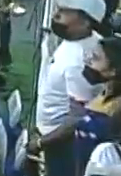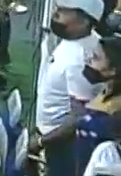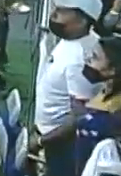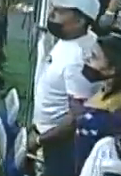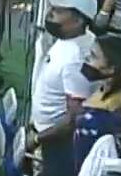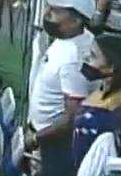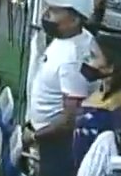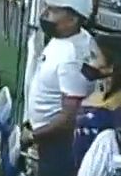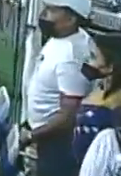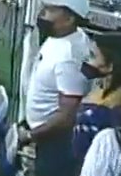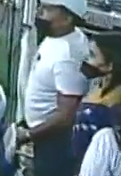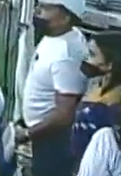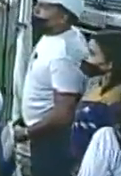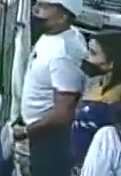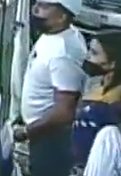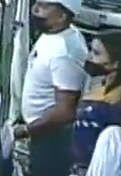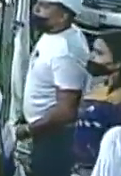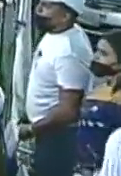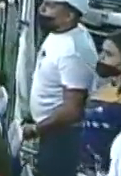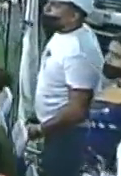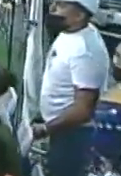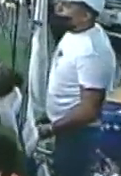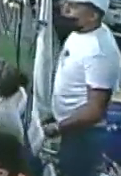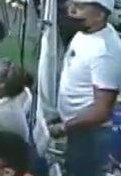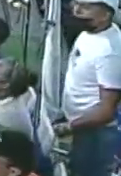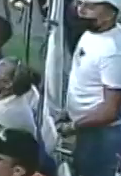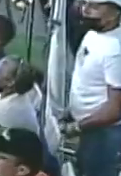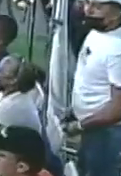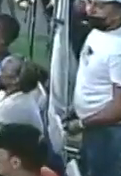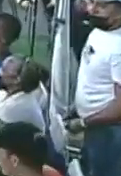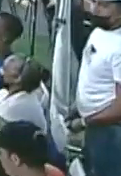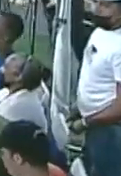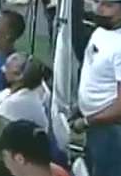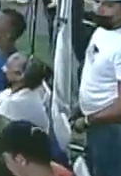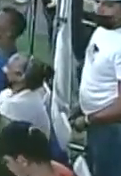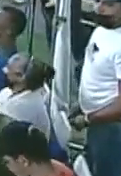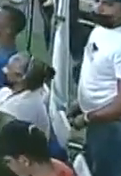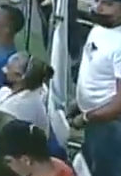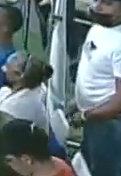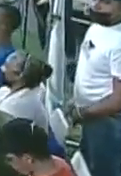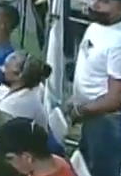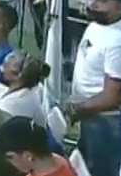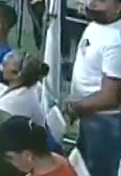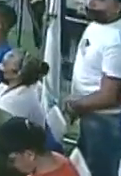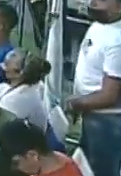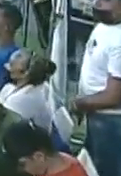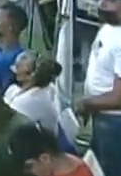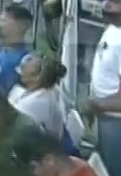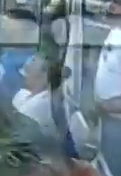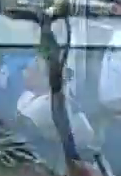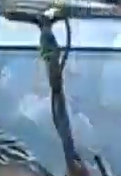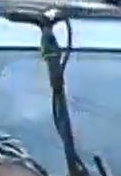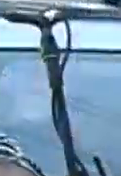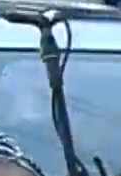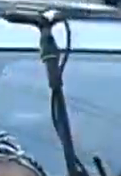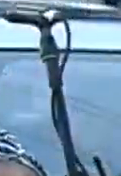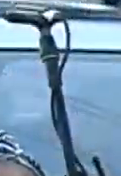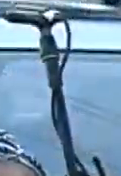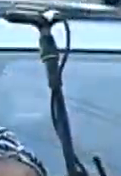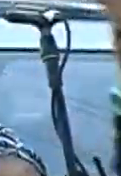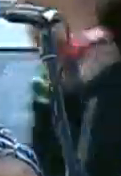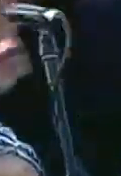bueno, viene para acá. Ahí viene el mambo, vamos a gozar. Sí, señores, dicen que soy un